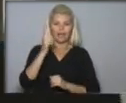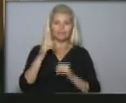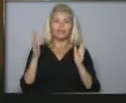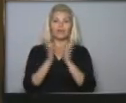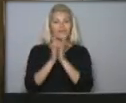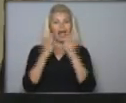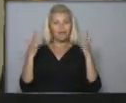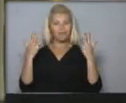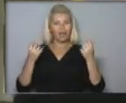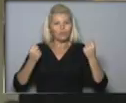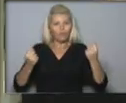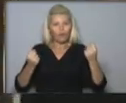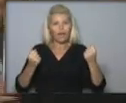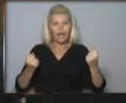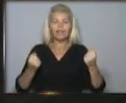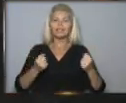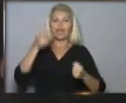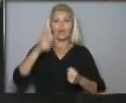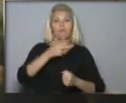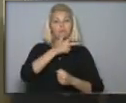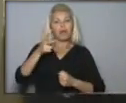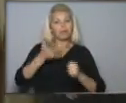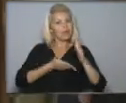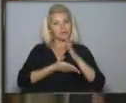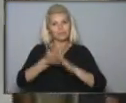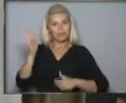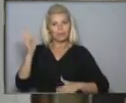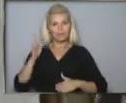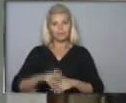aplauso caluroso y el Papa se retira,